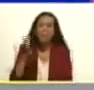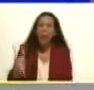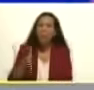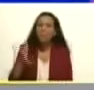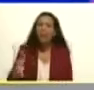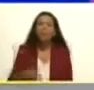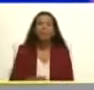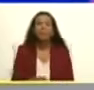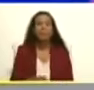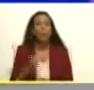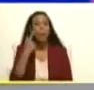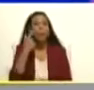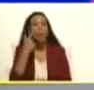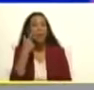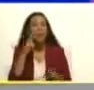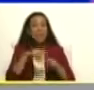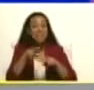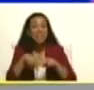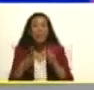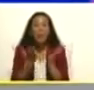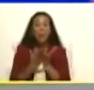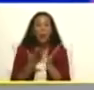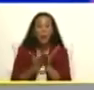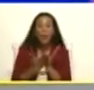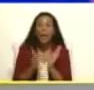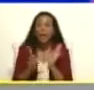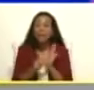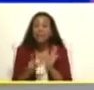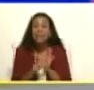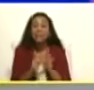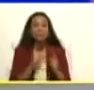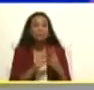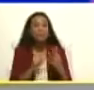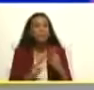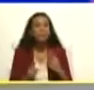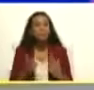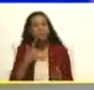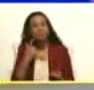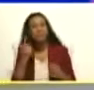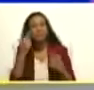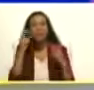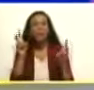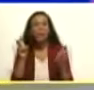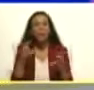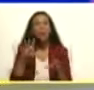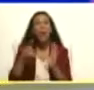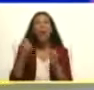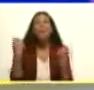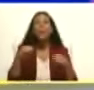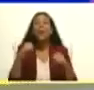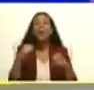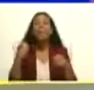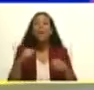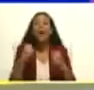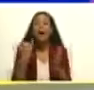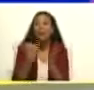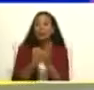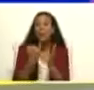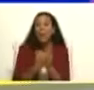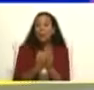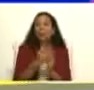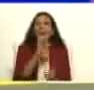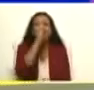Cuando observamos a estos niños en los colegios que están ejerciendo su derecho al voto y poniendo su